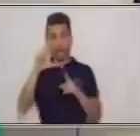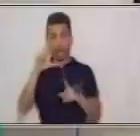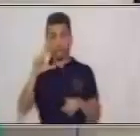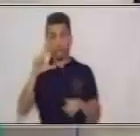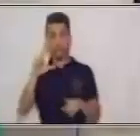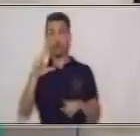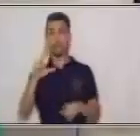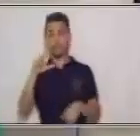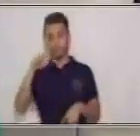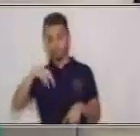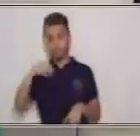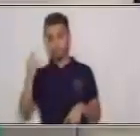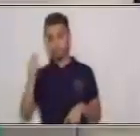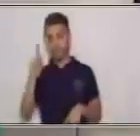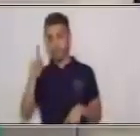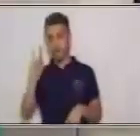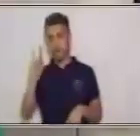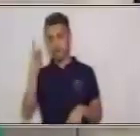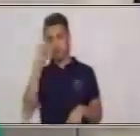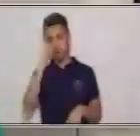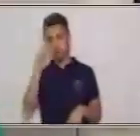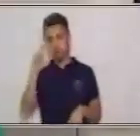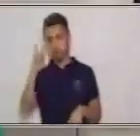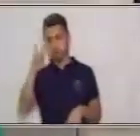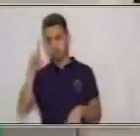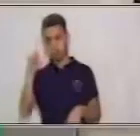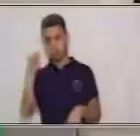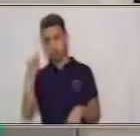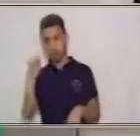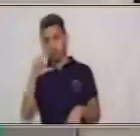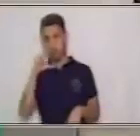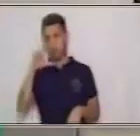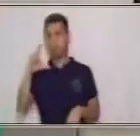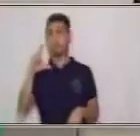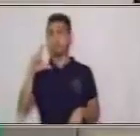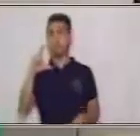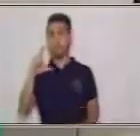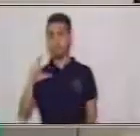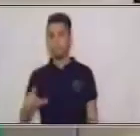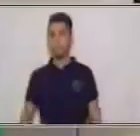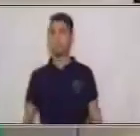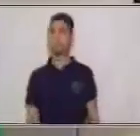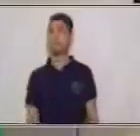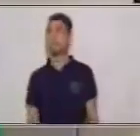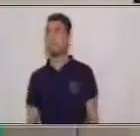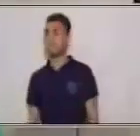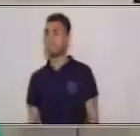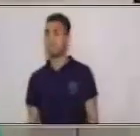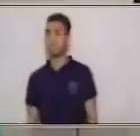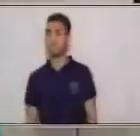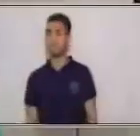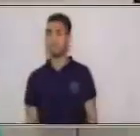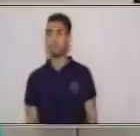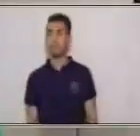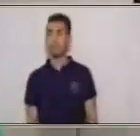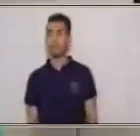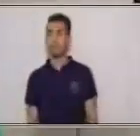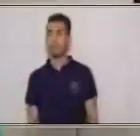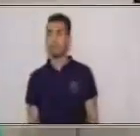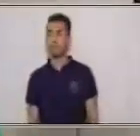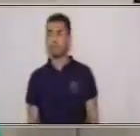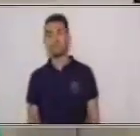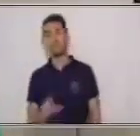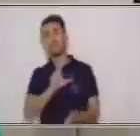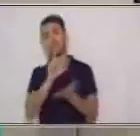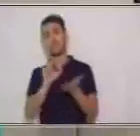los nombres propios de lugares, de personas, los escribas con inicial mayúscula. Si hablamos de